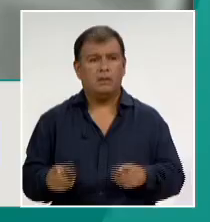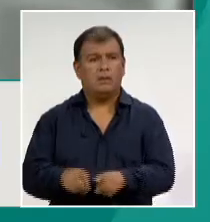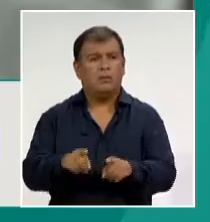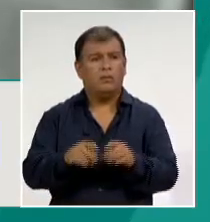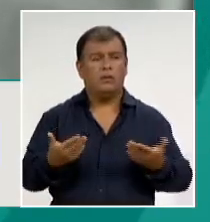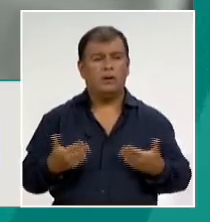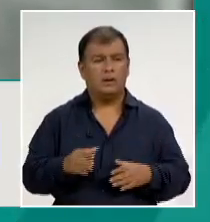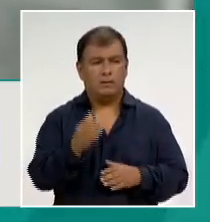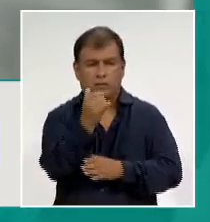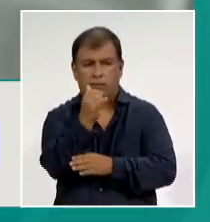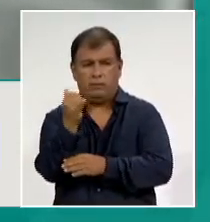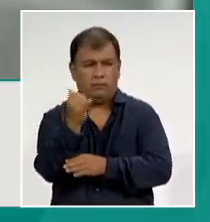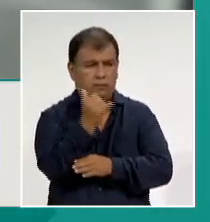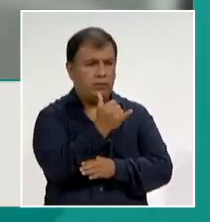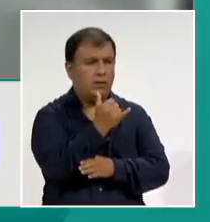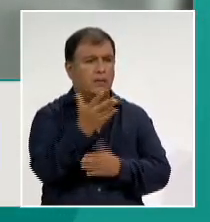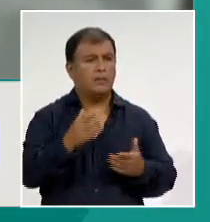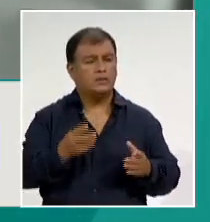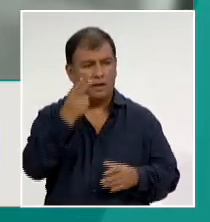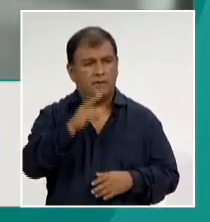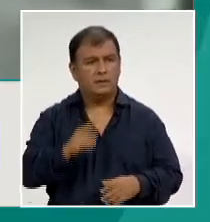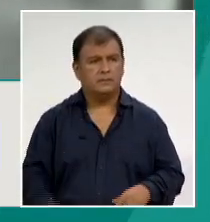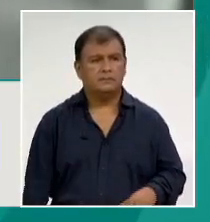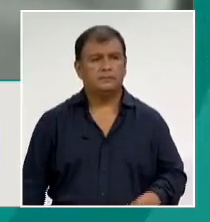poquito a la mano izquierda y ahí los vamos a ver.